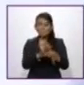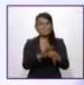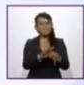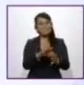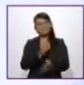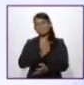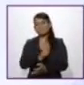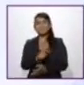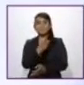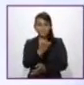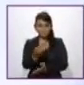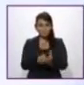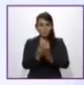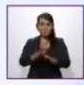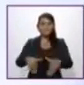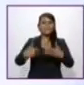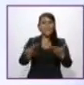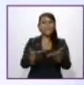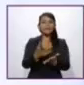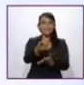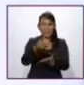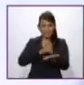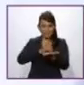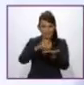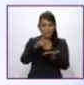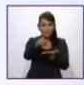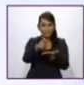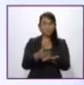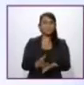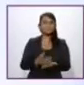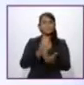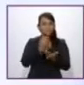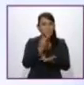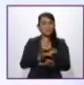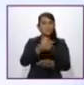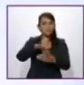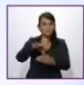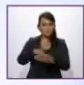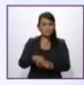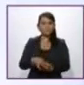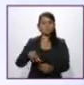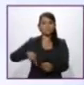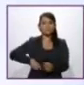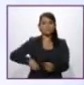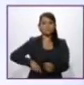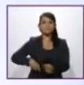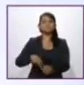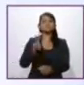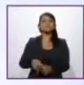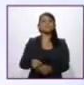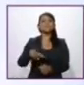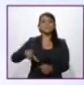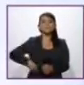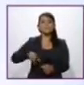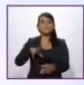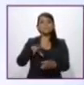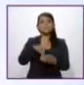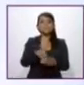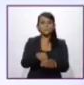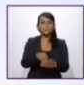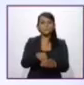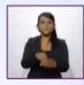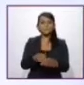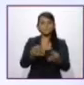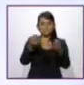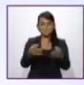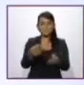salir a ejercer ese derecho que tenemos y a manifestarnos por un gobierno que verdaderamente sea incluyente y ciudadano. Este 6